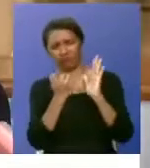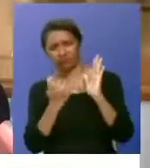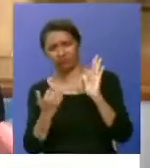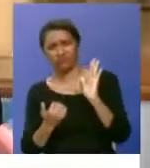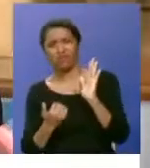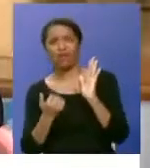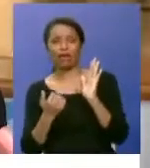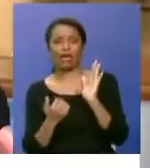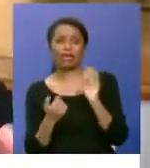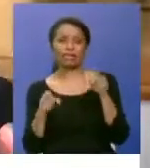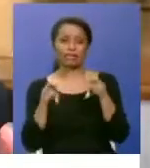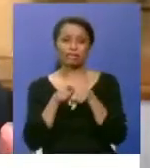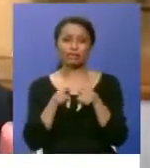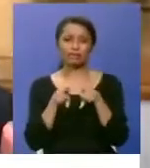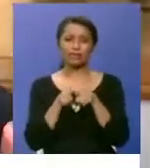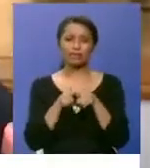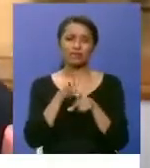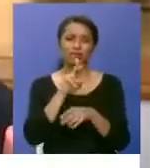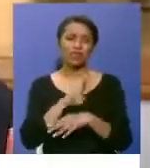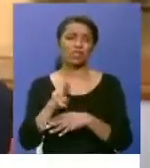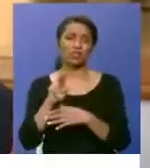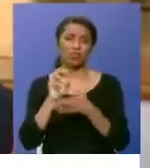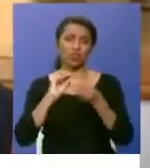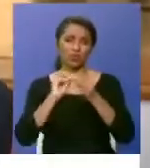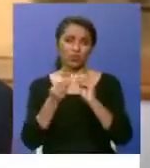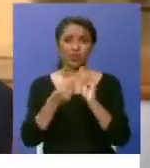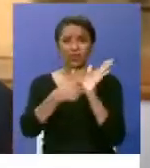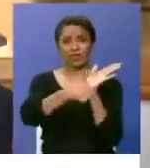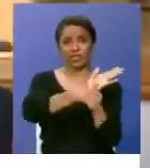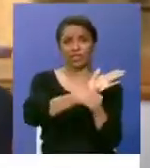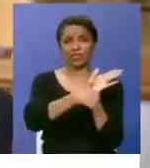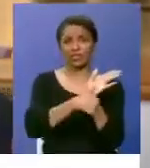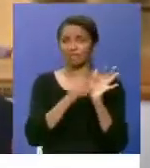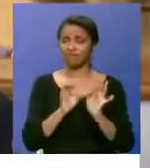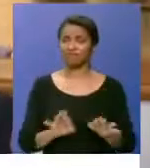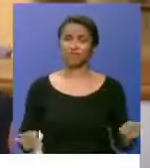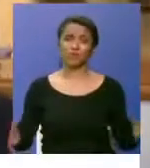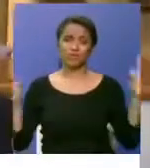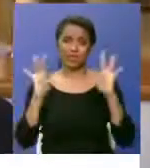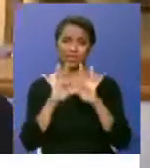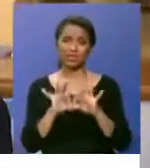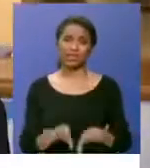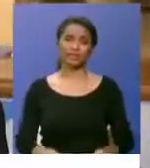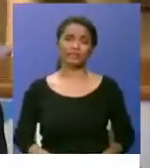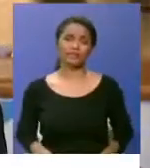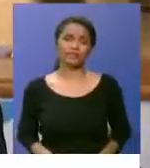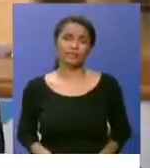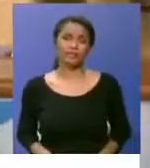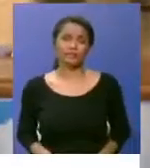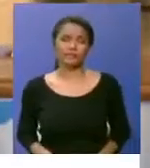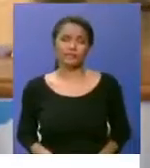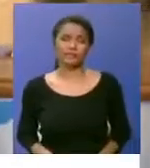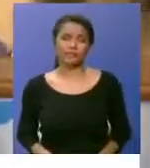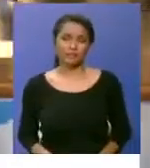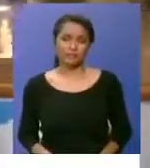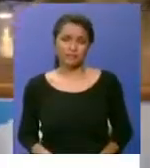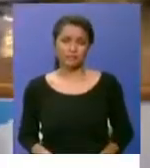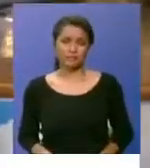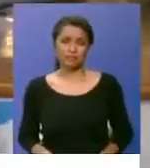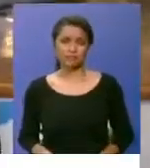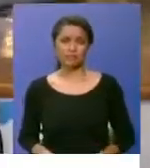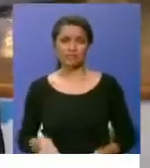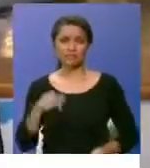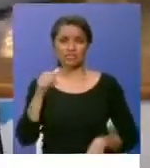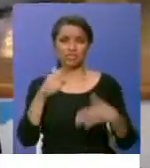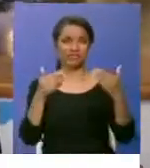el consumo, incluso utilizando la cédula, que es pues uno de los principales eventos de innovación que tuvo nuestro